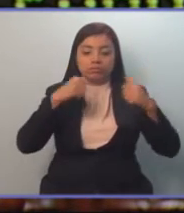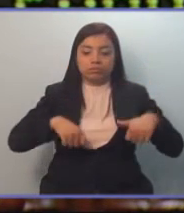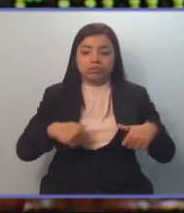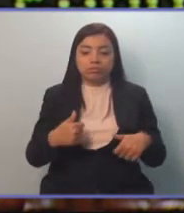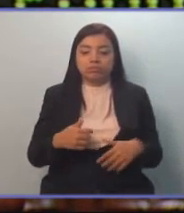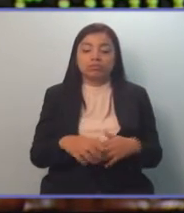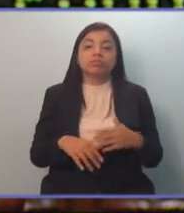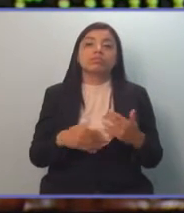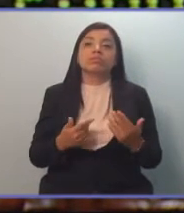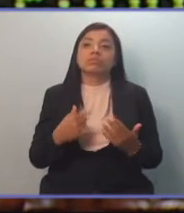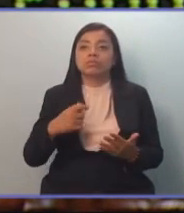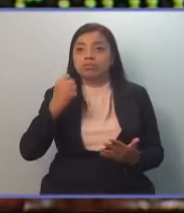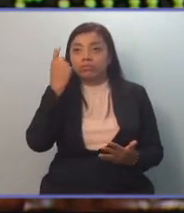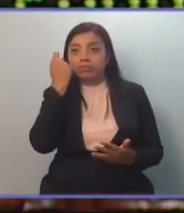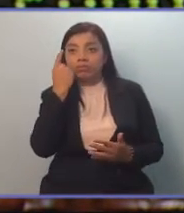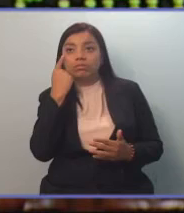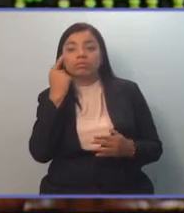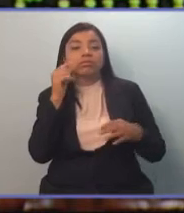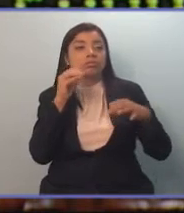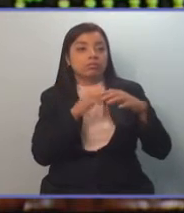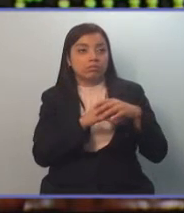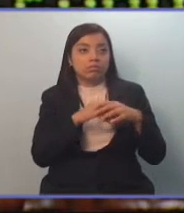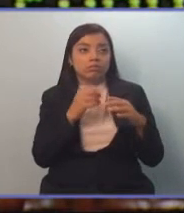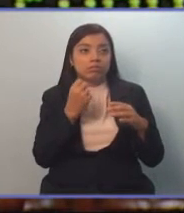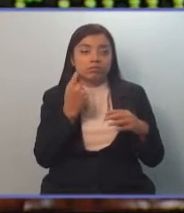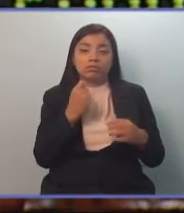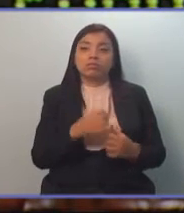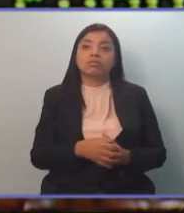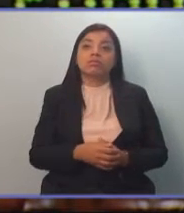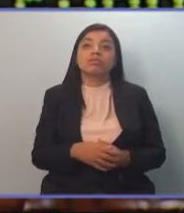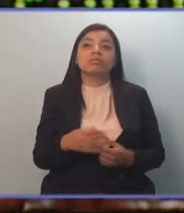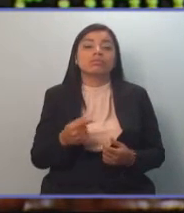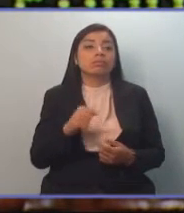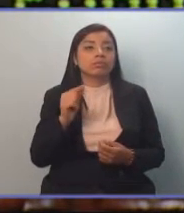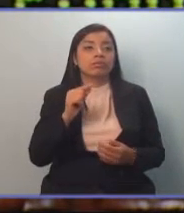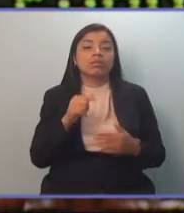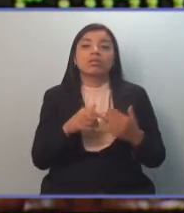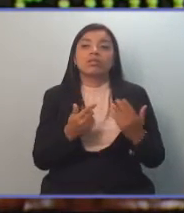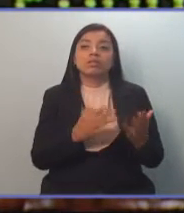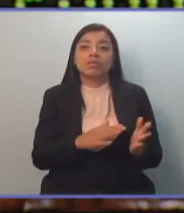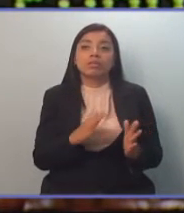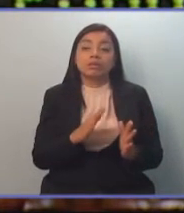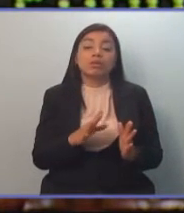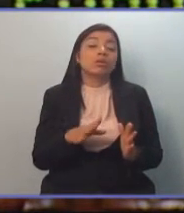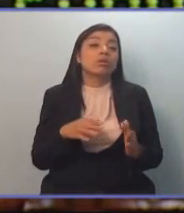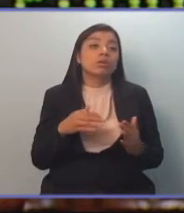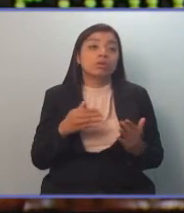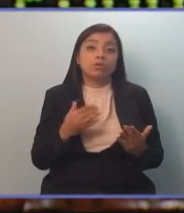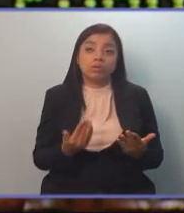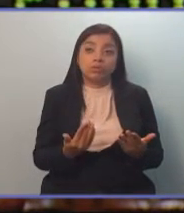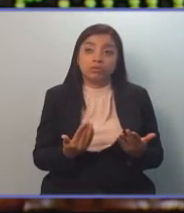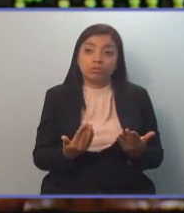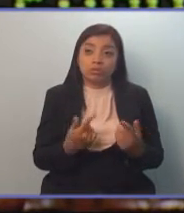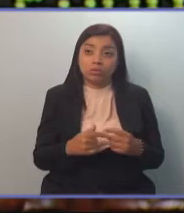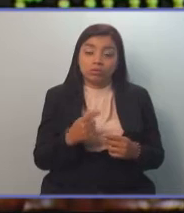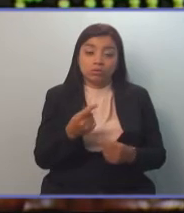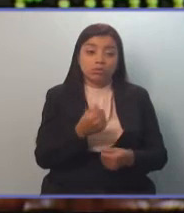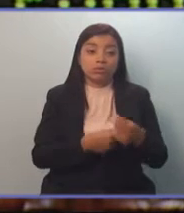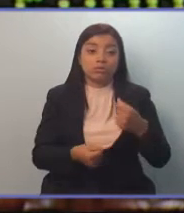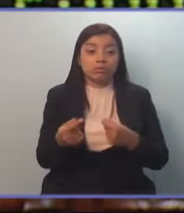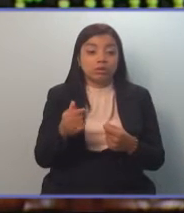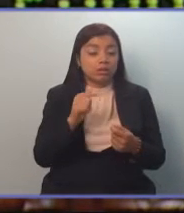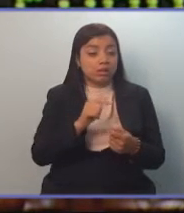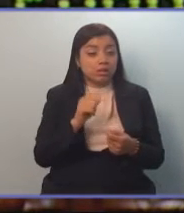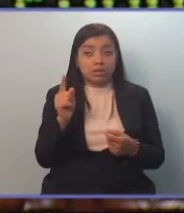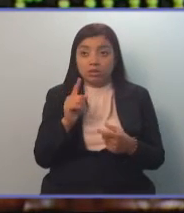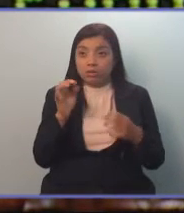para ello, comprendiendo el almacenaje del mismo. Permiso para cuando la comercialización